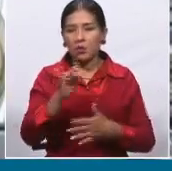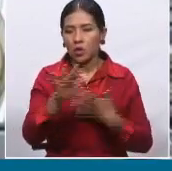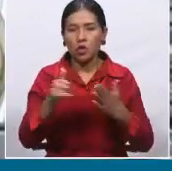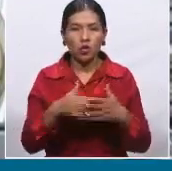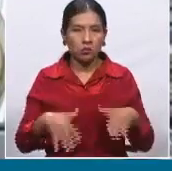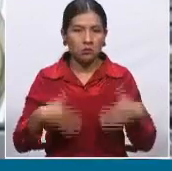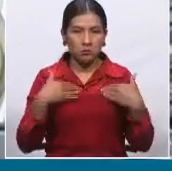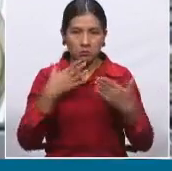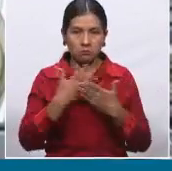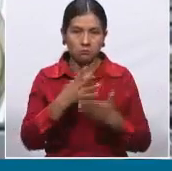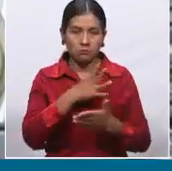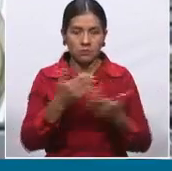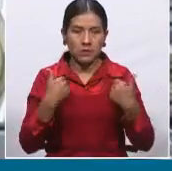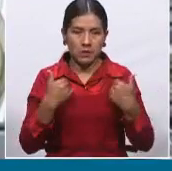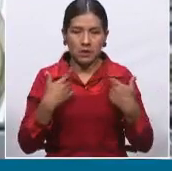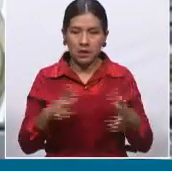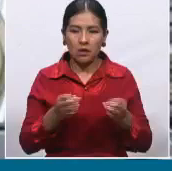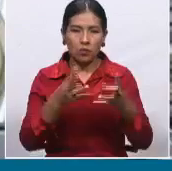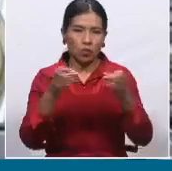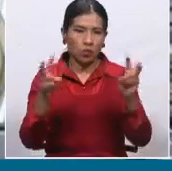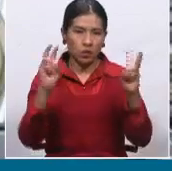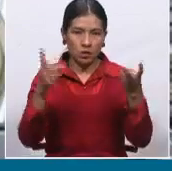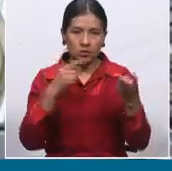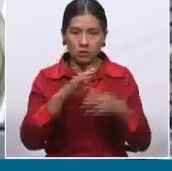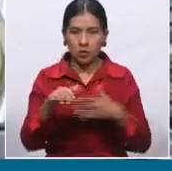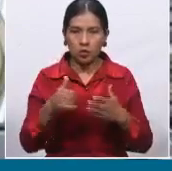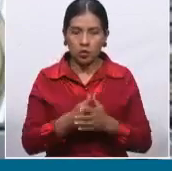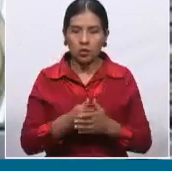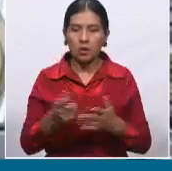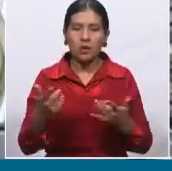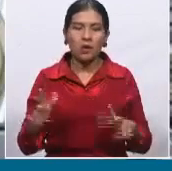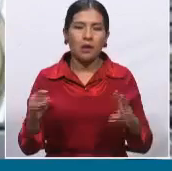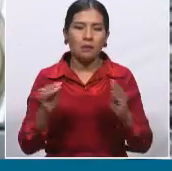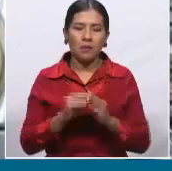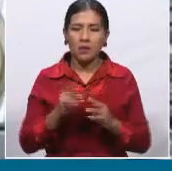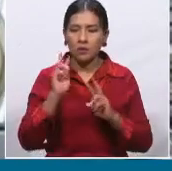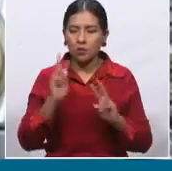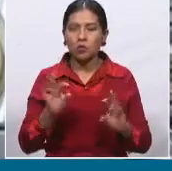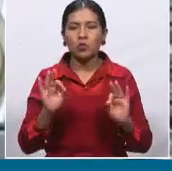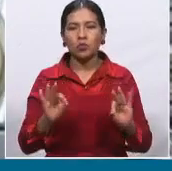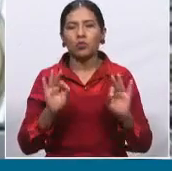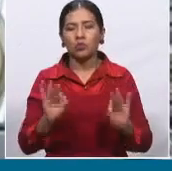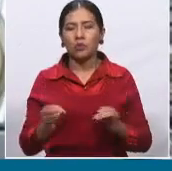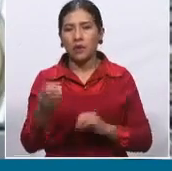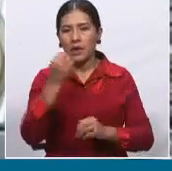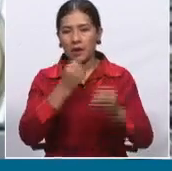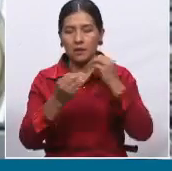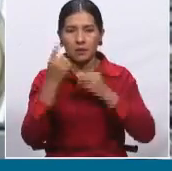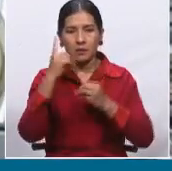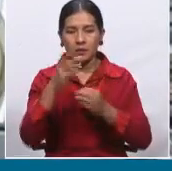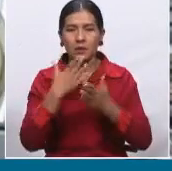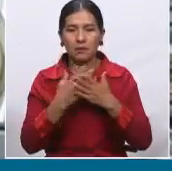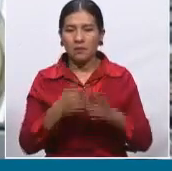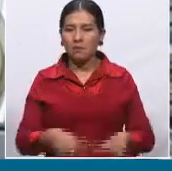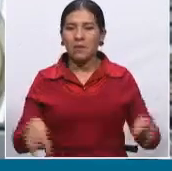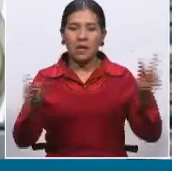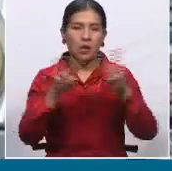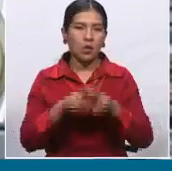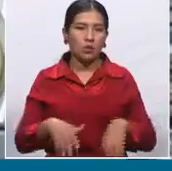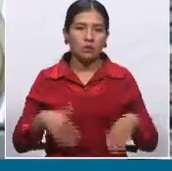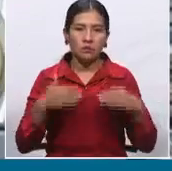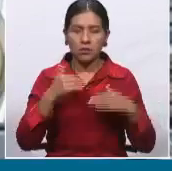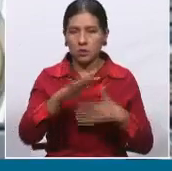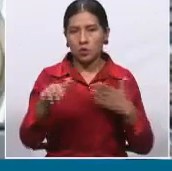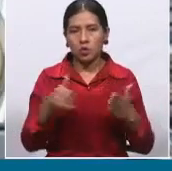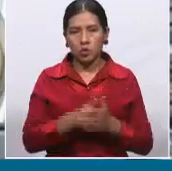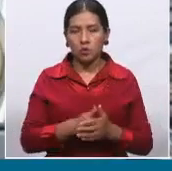proteínas de alta calidad nutricional, prácticamente es un alimento de mucho valor. Por eso es que los